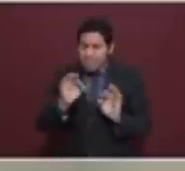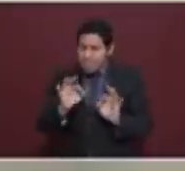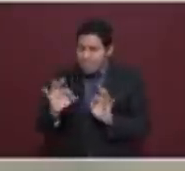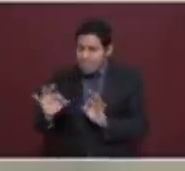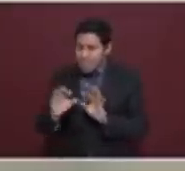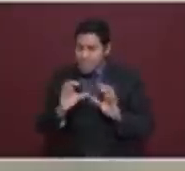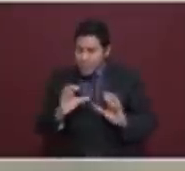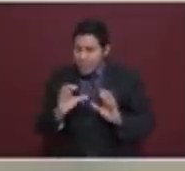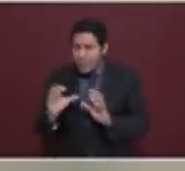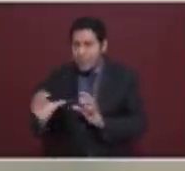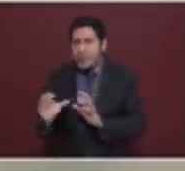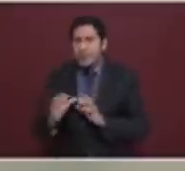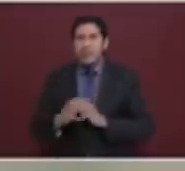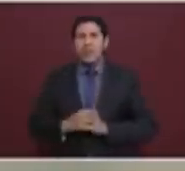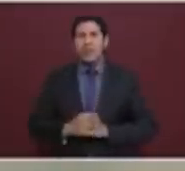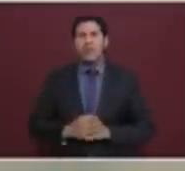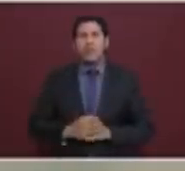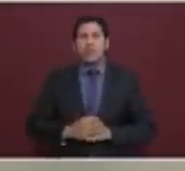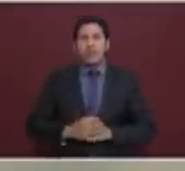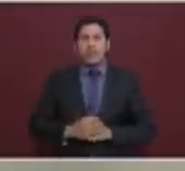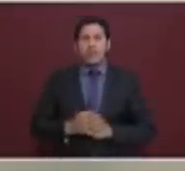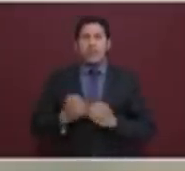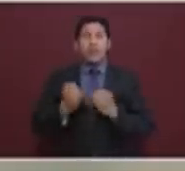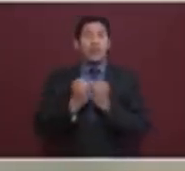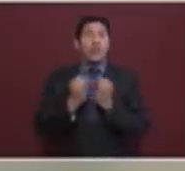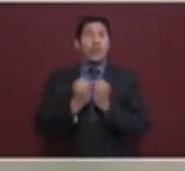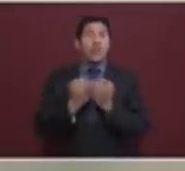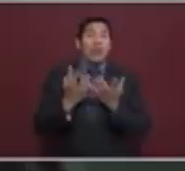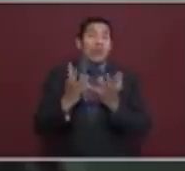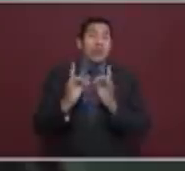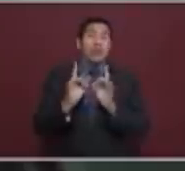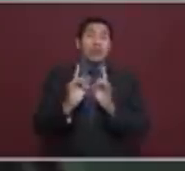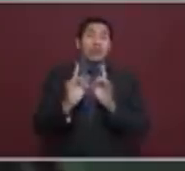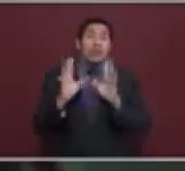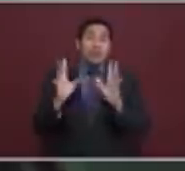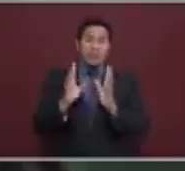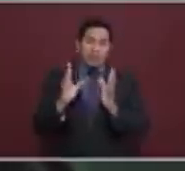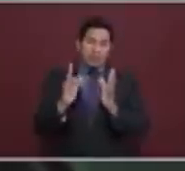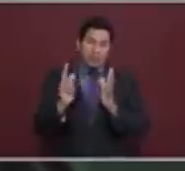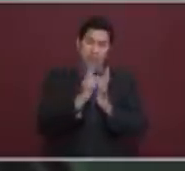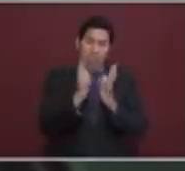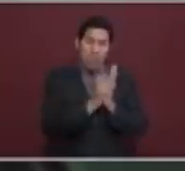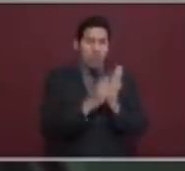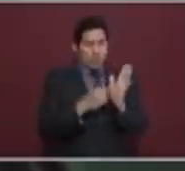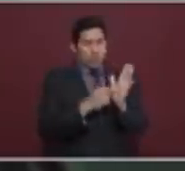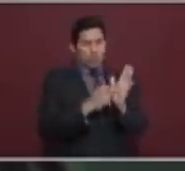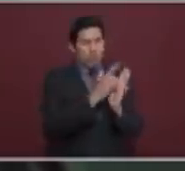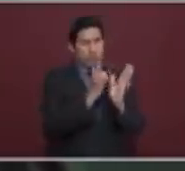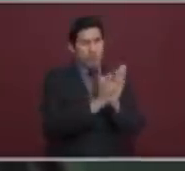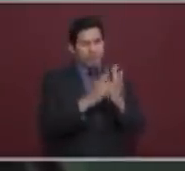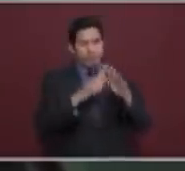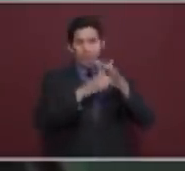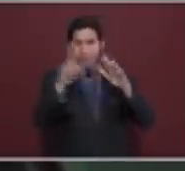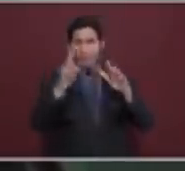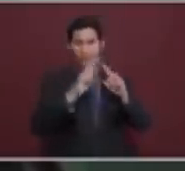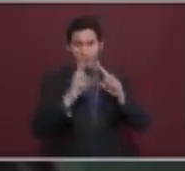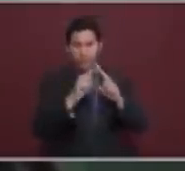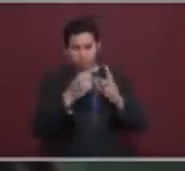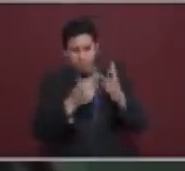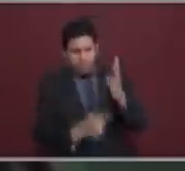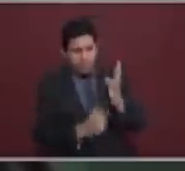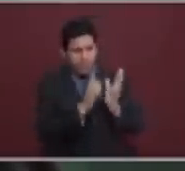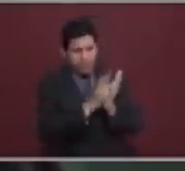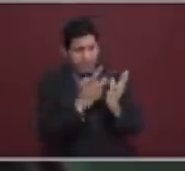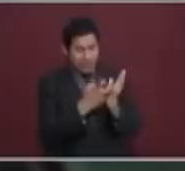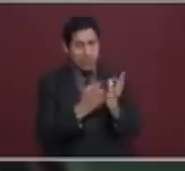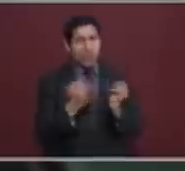qué se cumpla con las leyes migratorias y al mismo tiempo que se